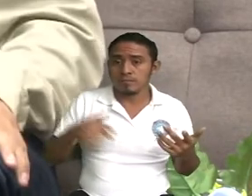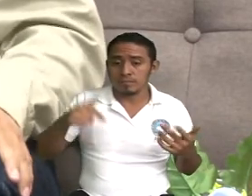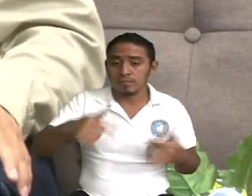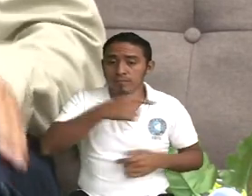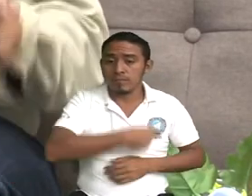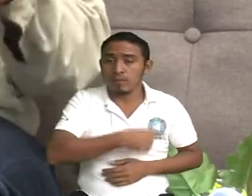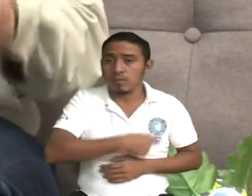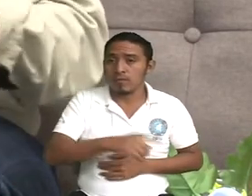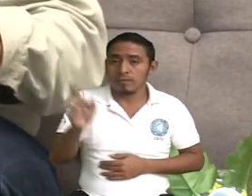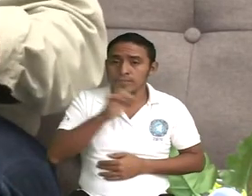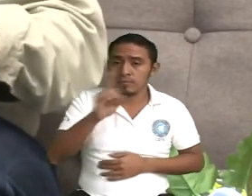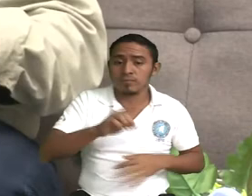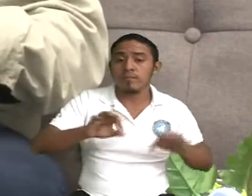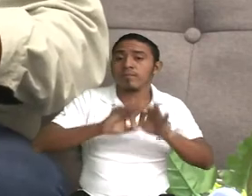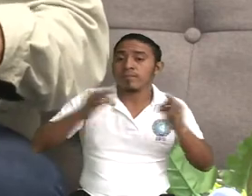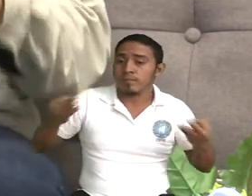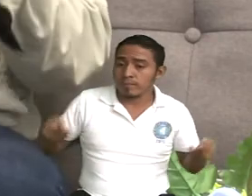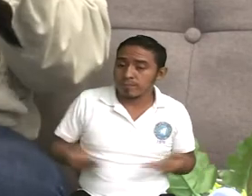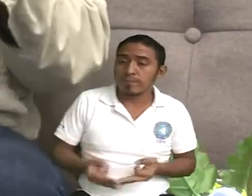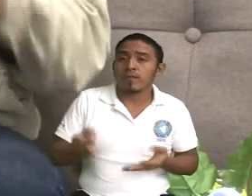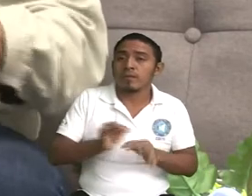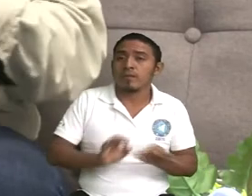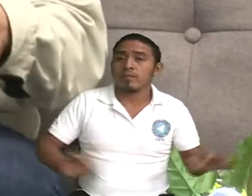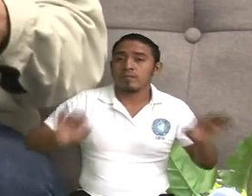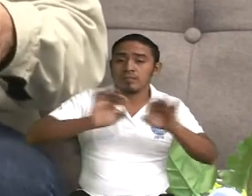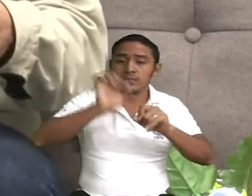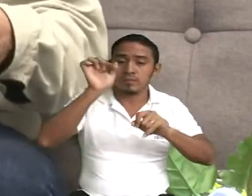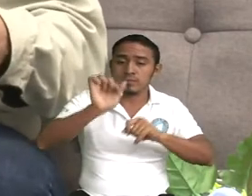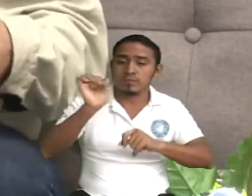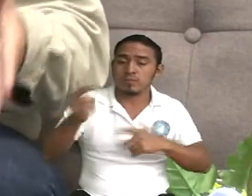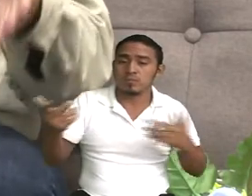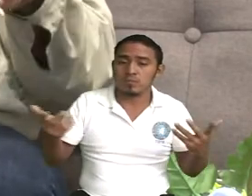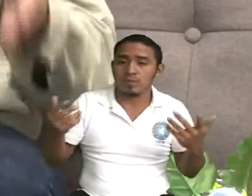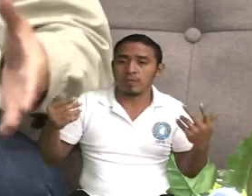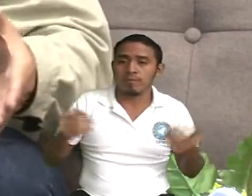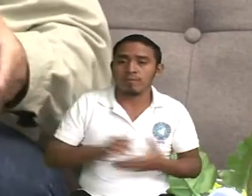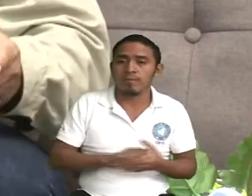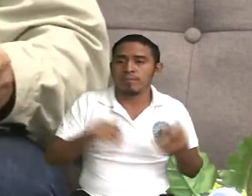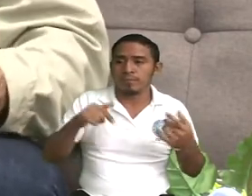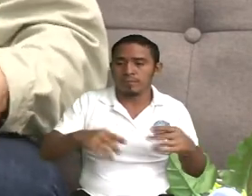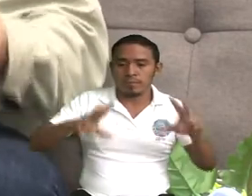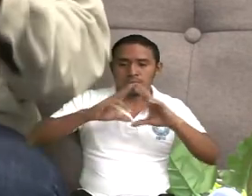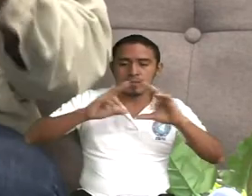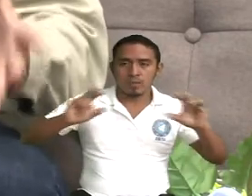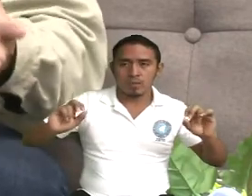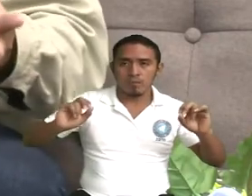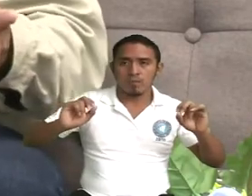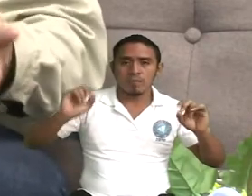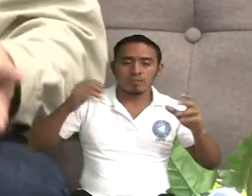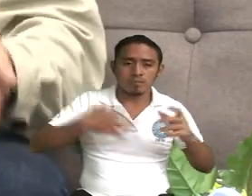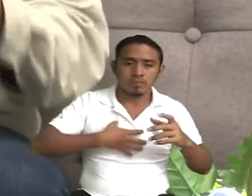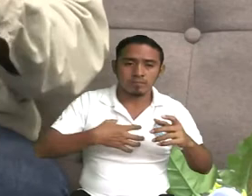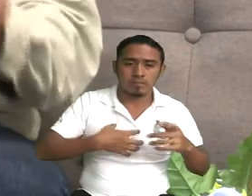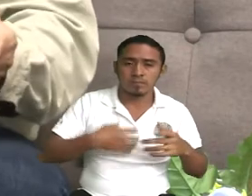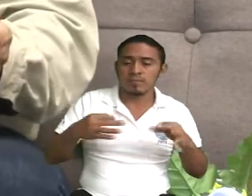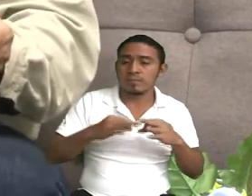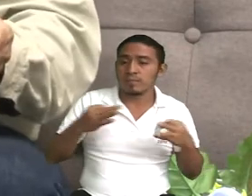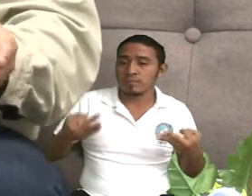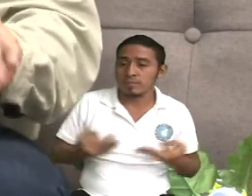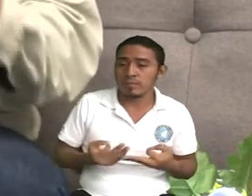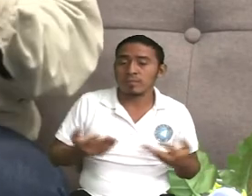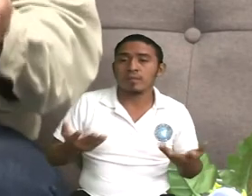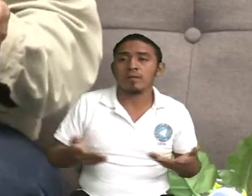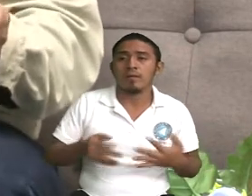escuela únicamente, es la familia la base fundamental, y en Nicaragua, dentro de la familia, las